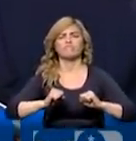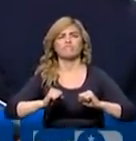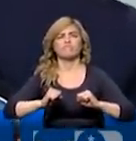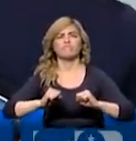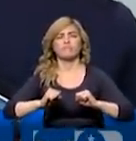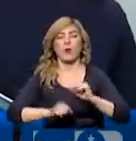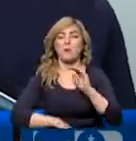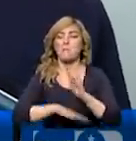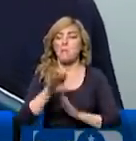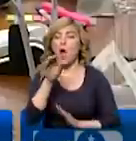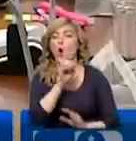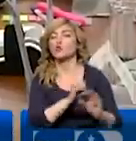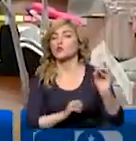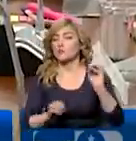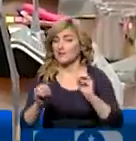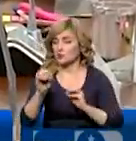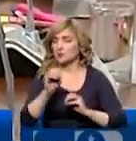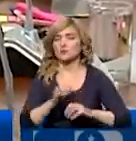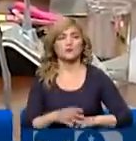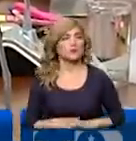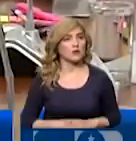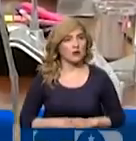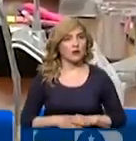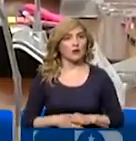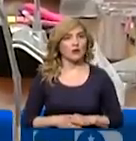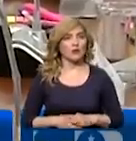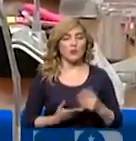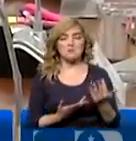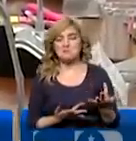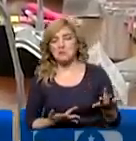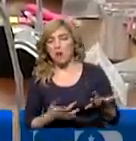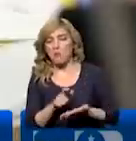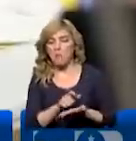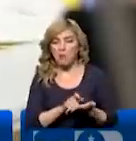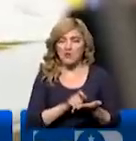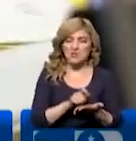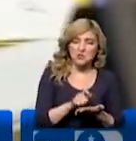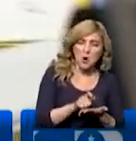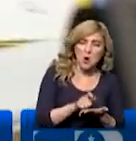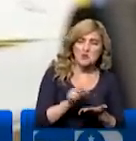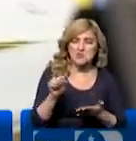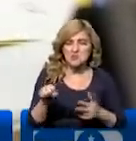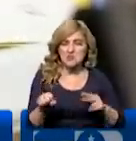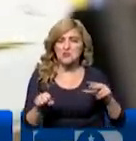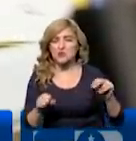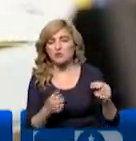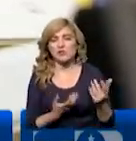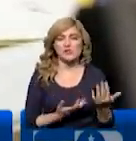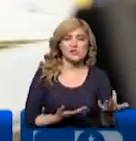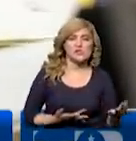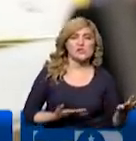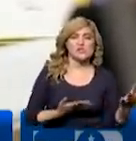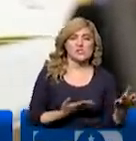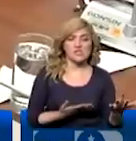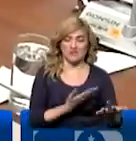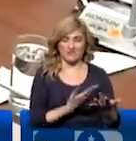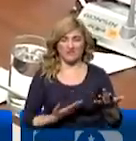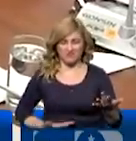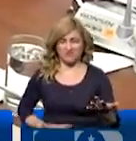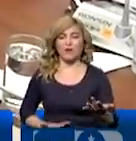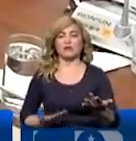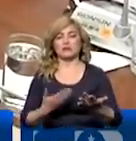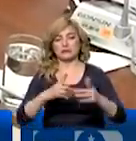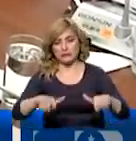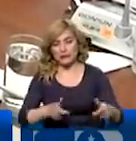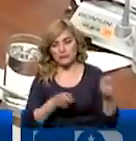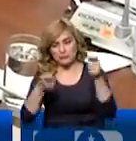hacer mayores observaciones. Sin embargo, la expectativa de aprobación de este nuevo proyecto económico del Ejecutivo por parte del